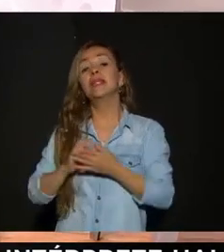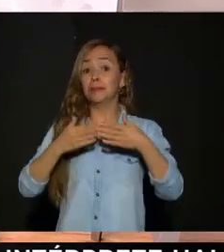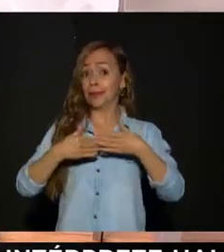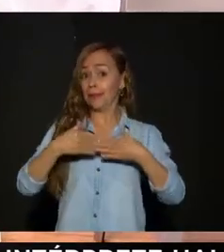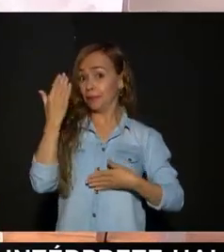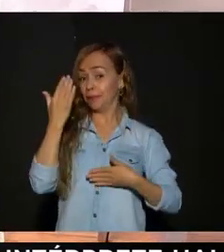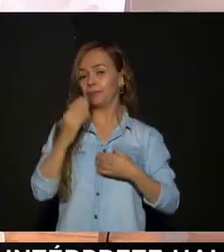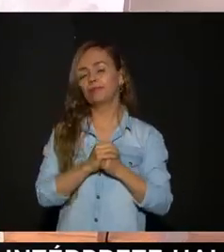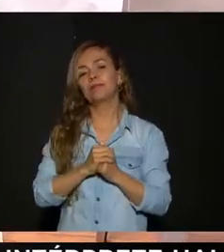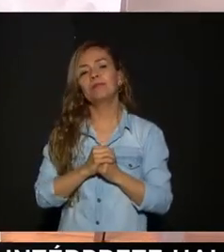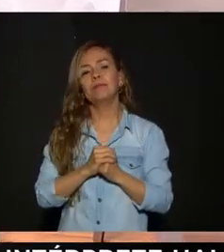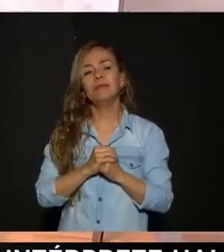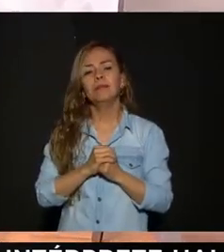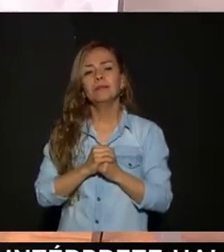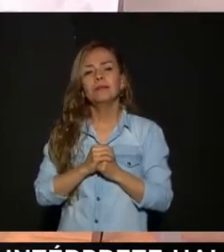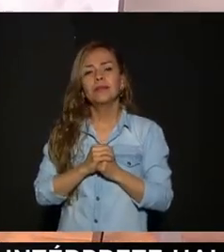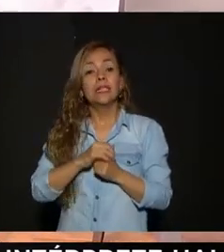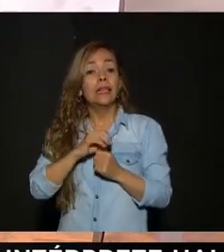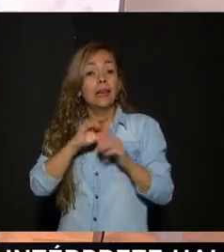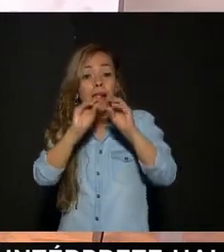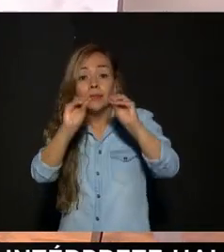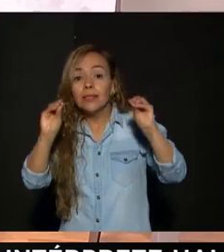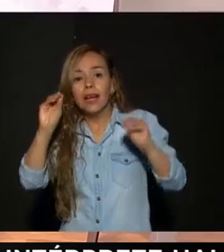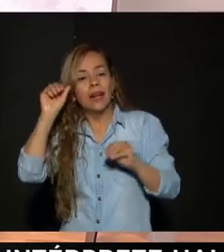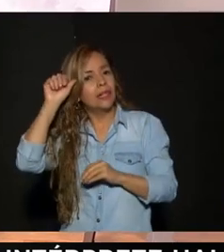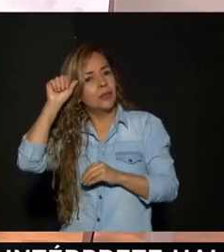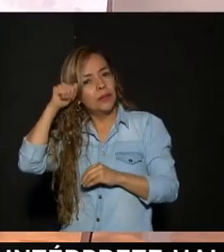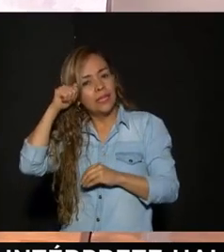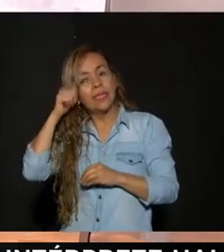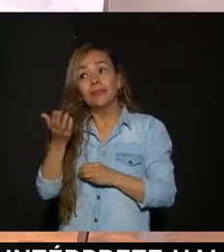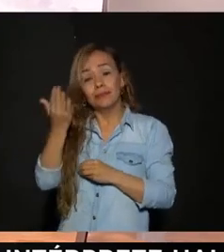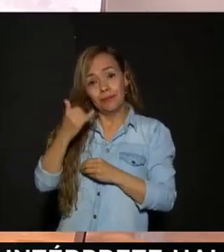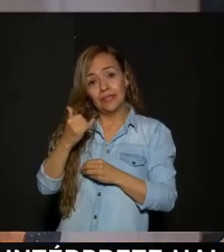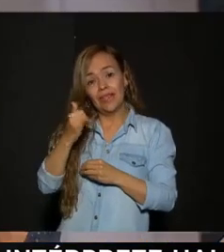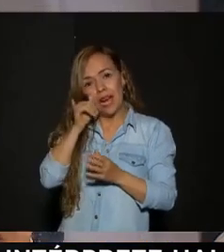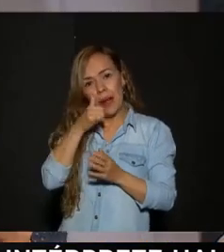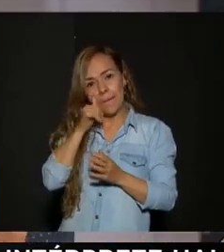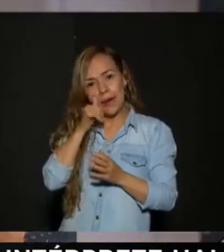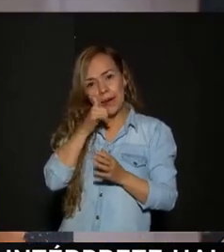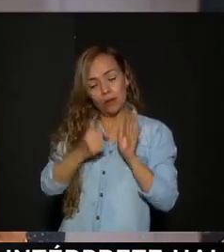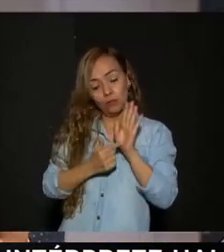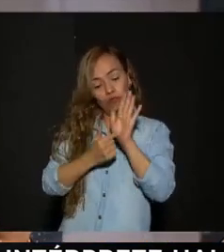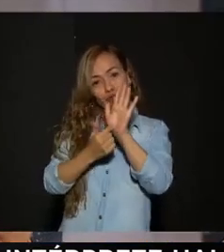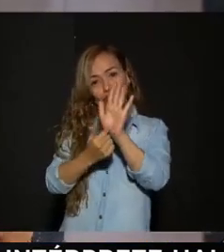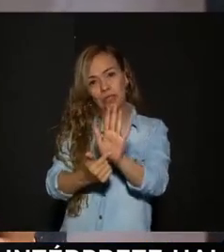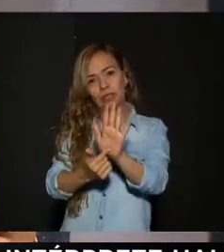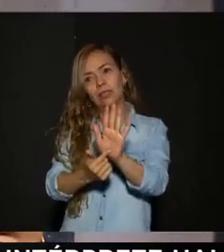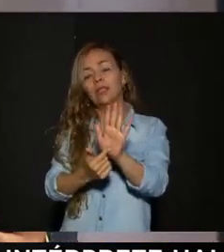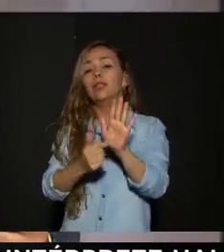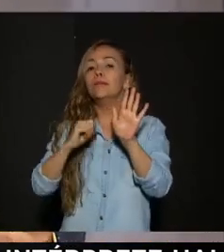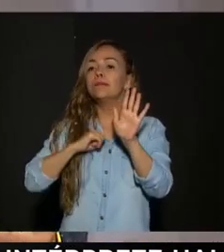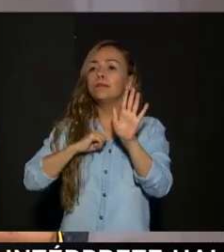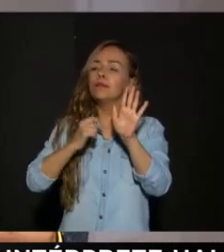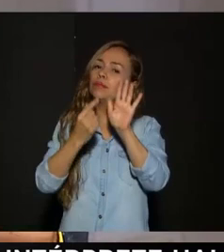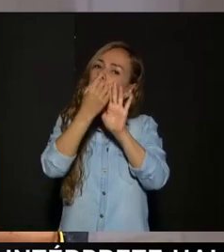también. Tenemos que recordar, y le voy a pedir a la cámara que me acompañe acá, que las notas musicales